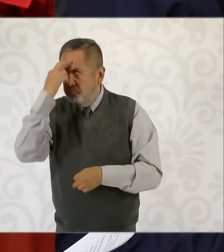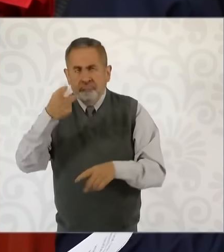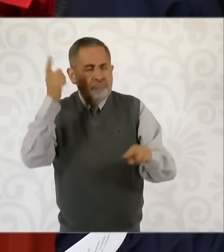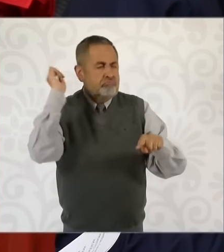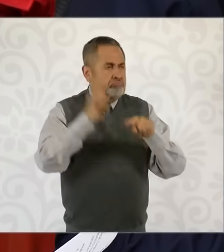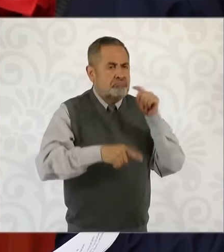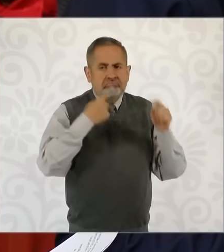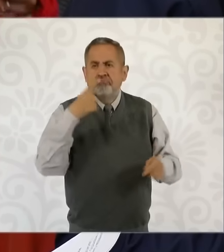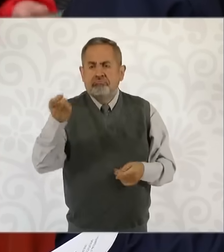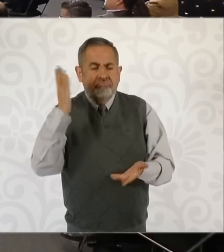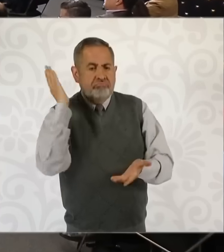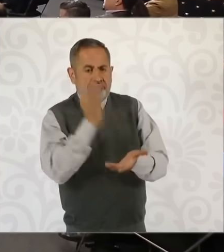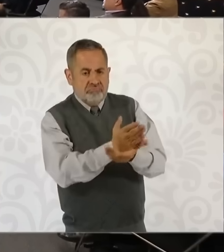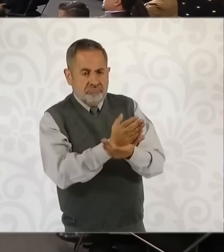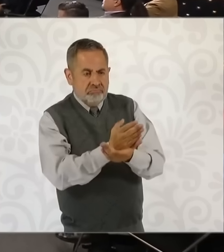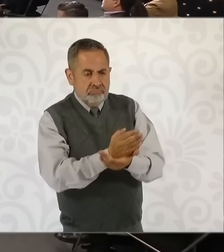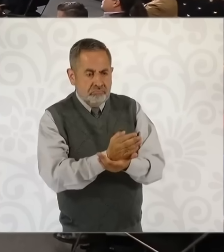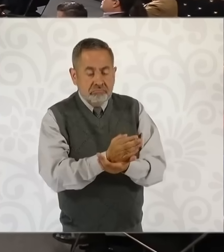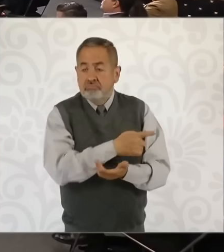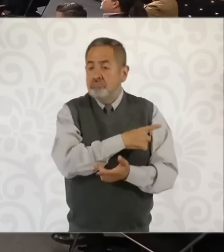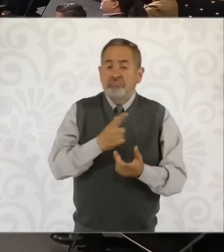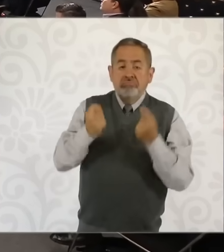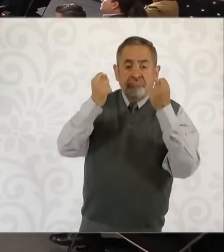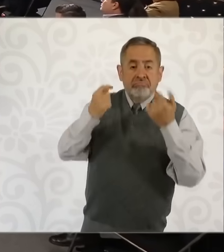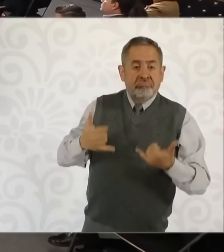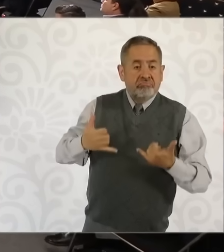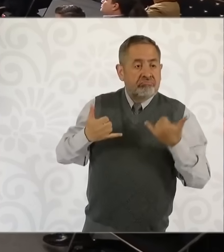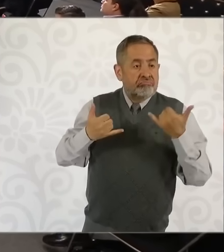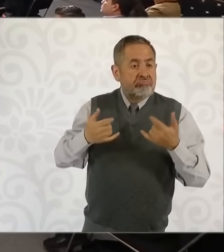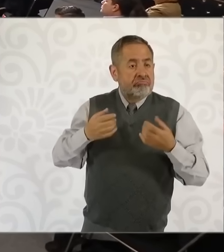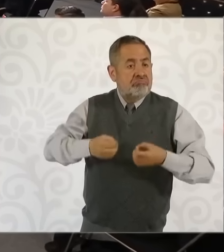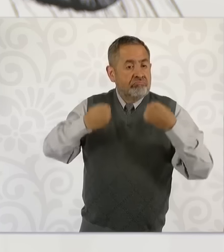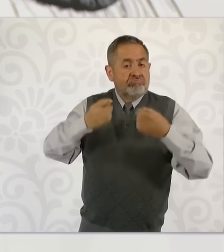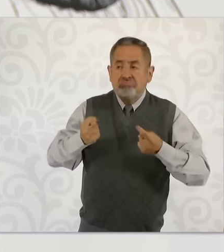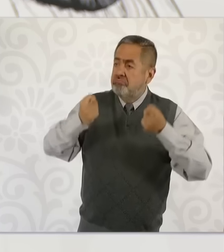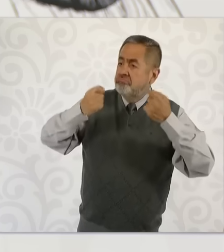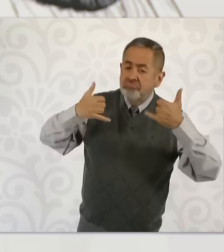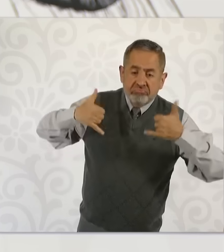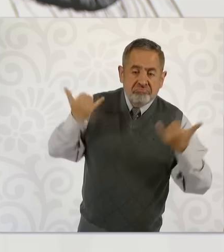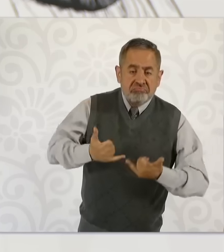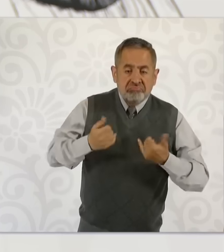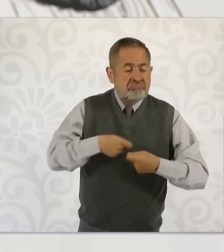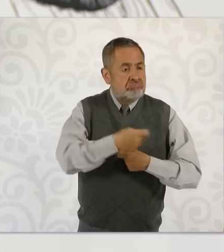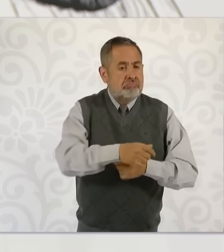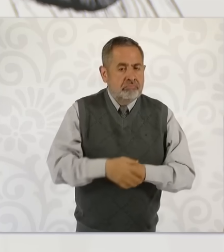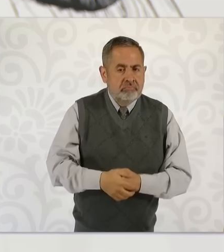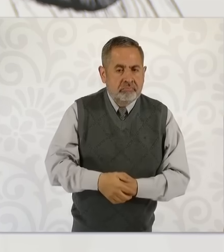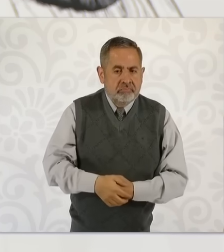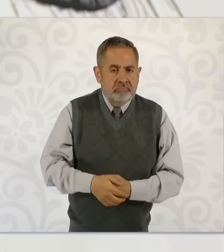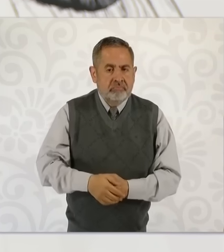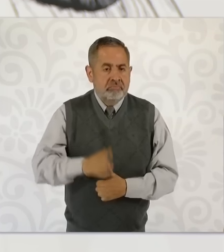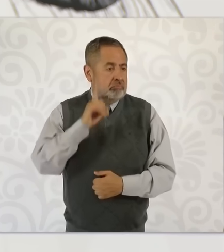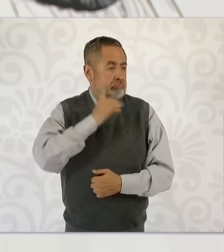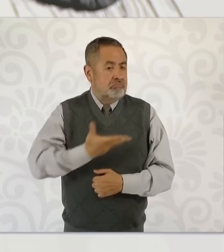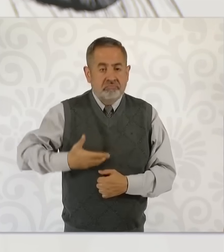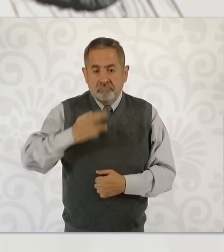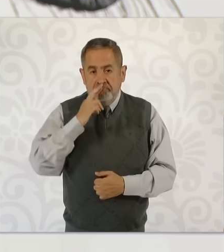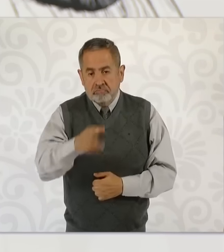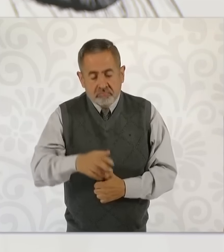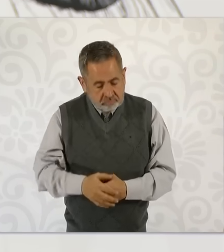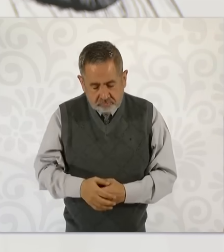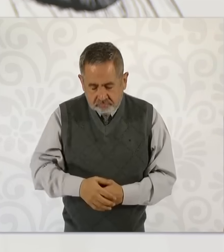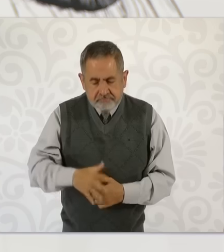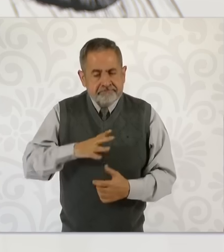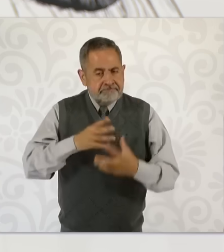trabajamos, denunciamos. Hay muchas historias de jueces que aún con amparo siguieron trabajando